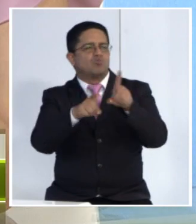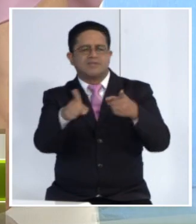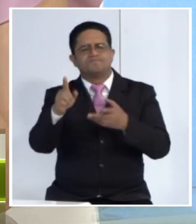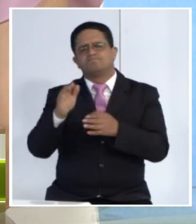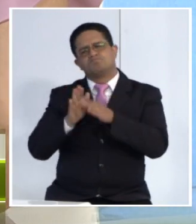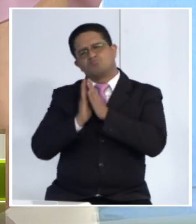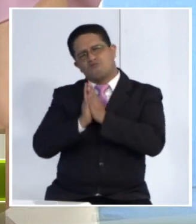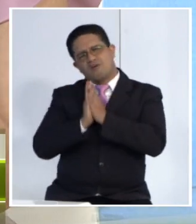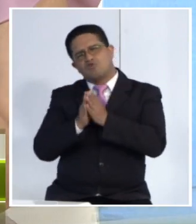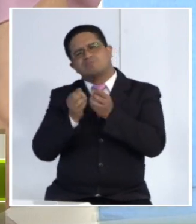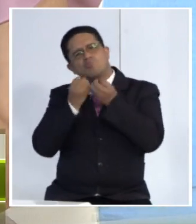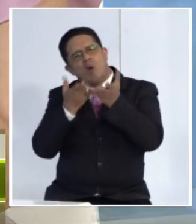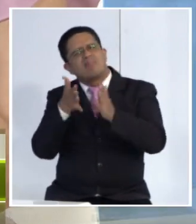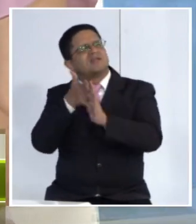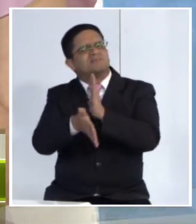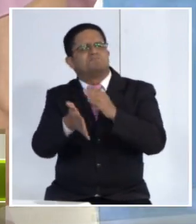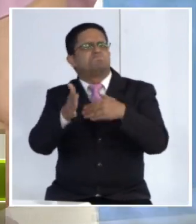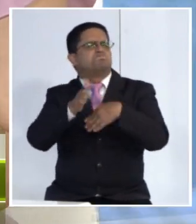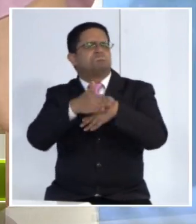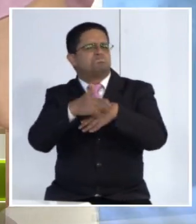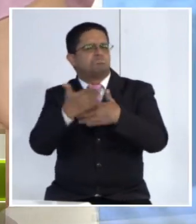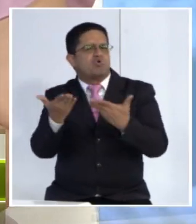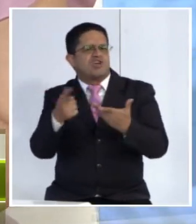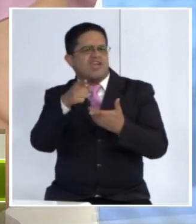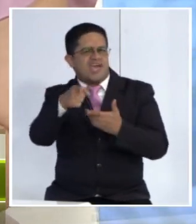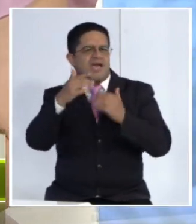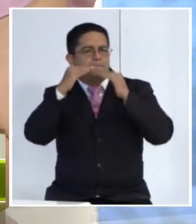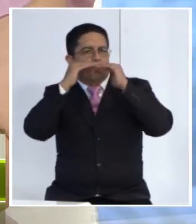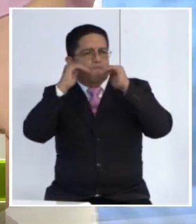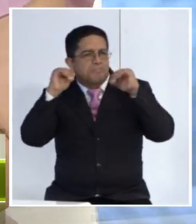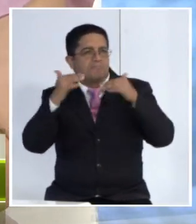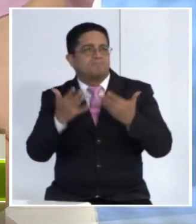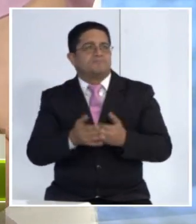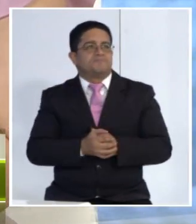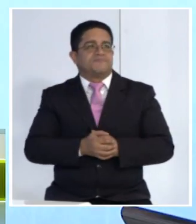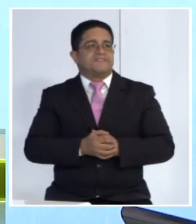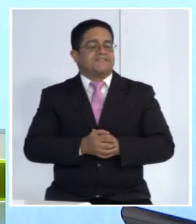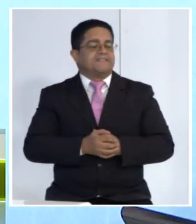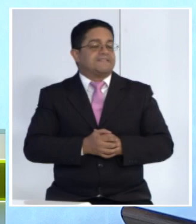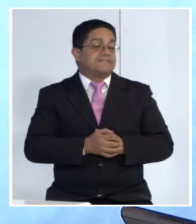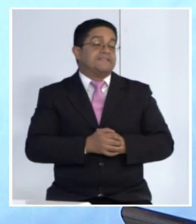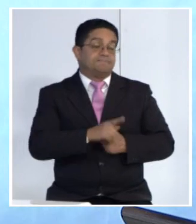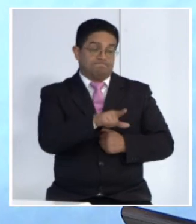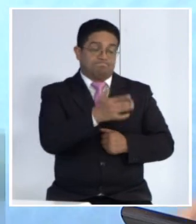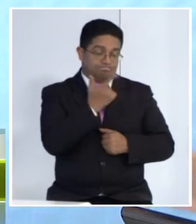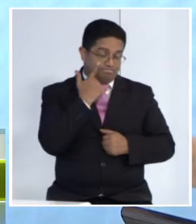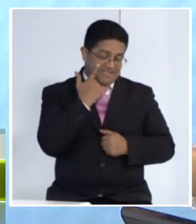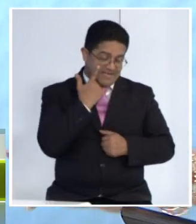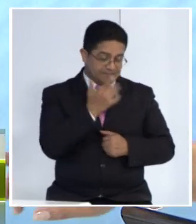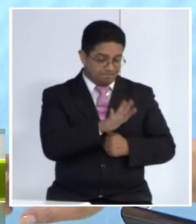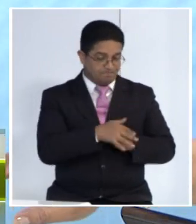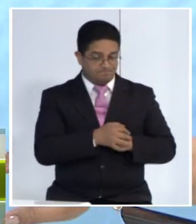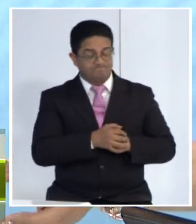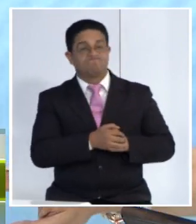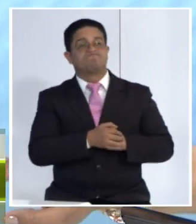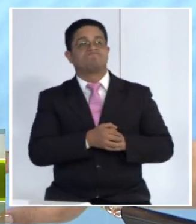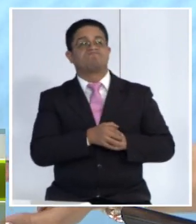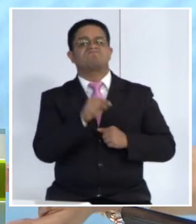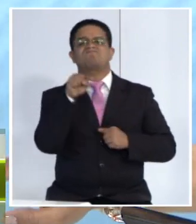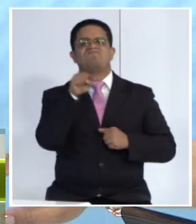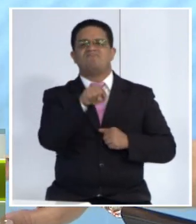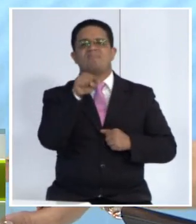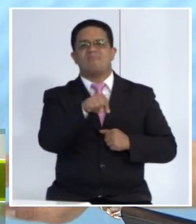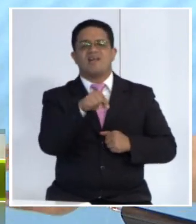se trata, qué es y por qué se causa estas malformaciones. Mira, Daniela,